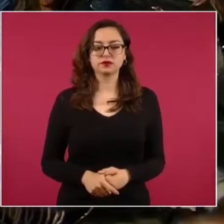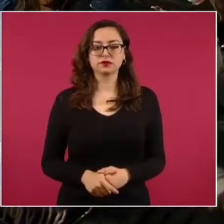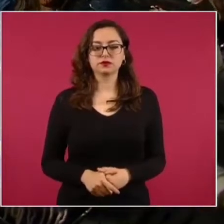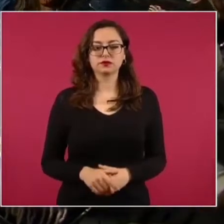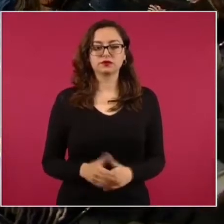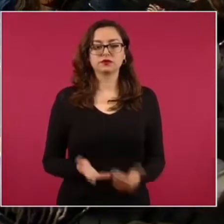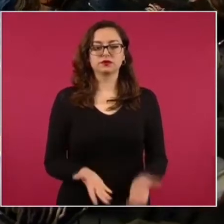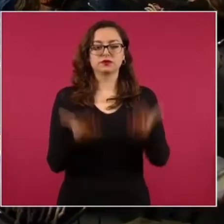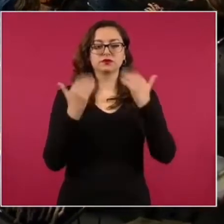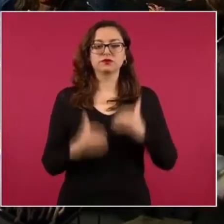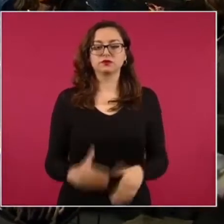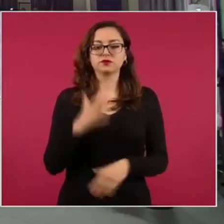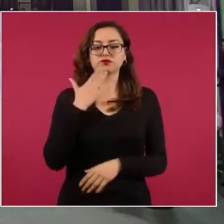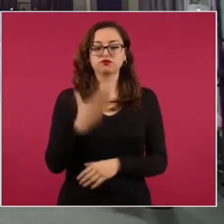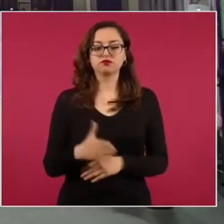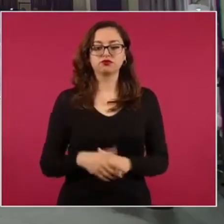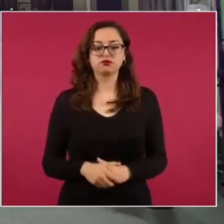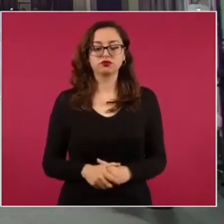Muy bien.